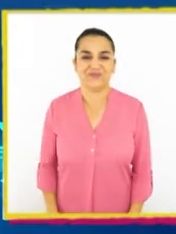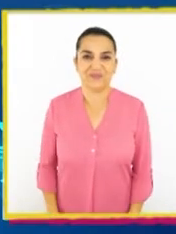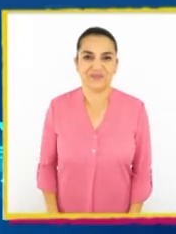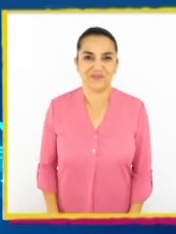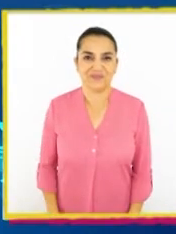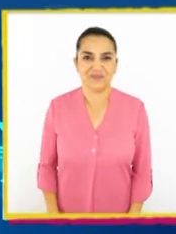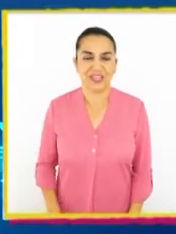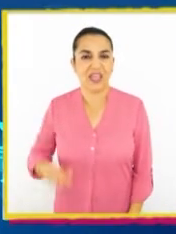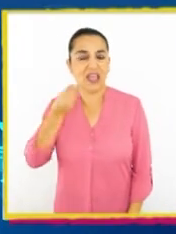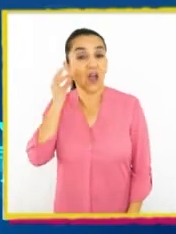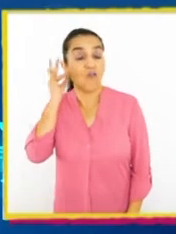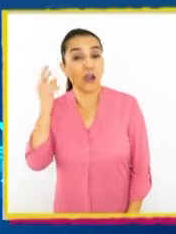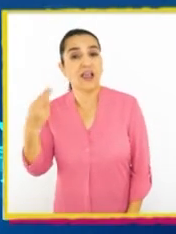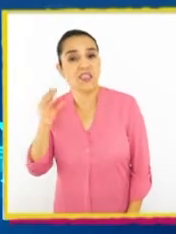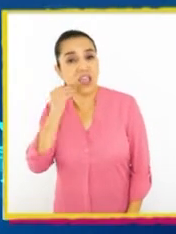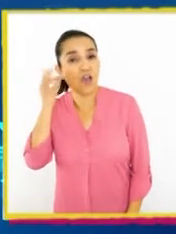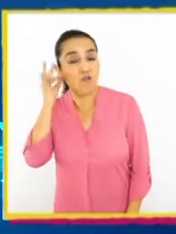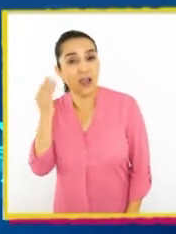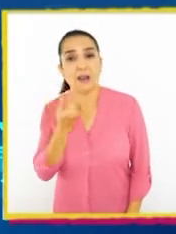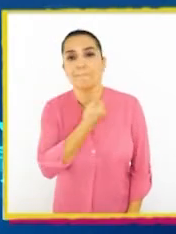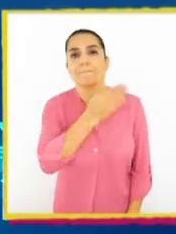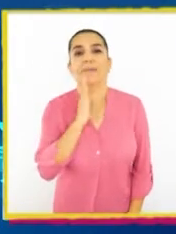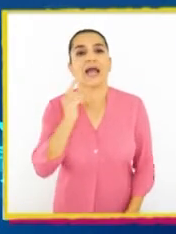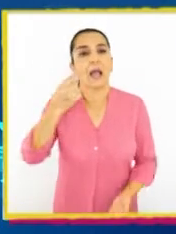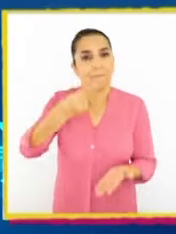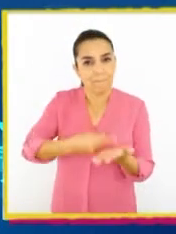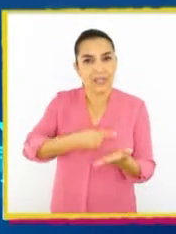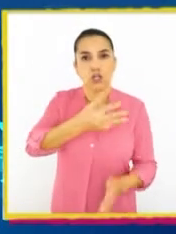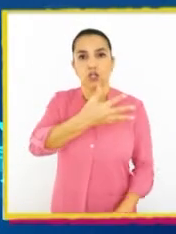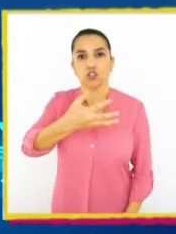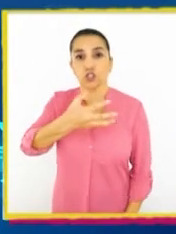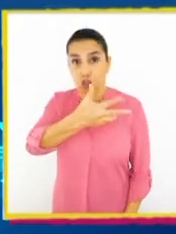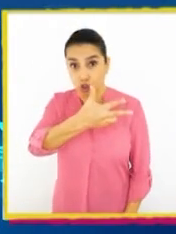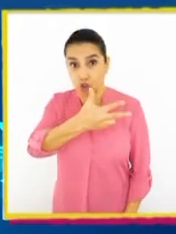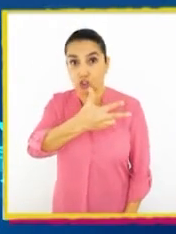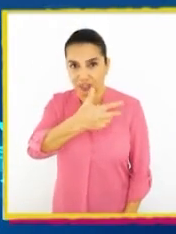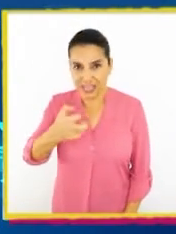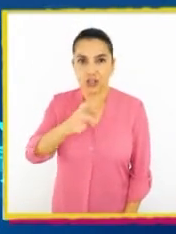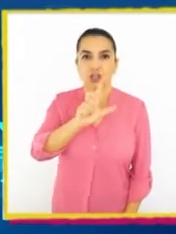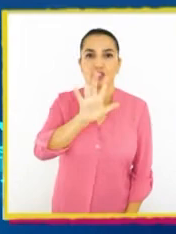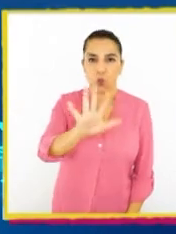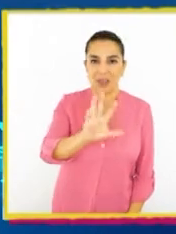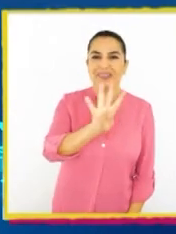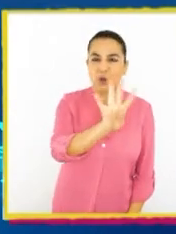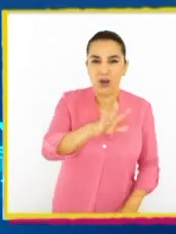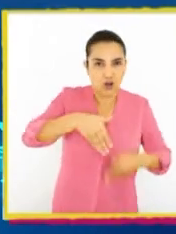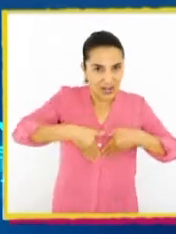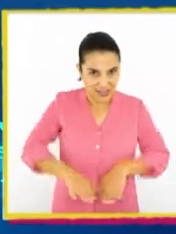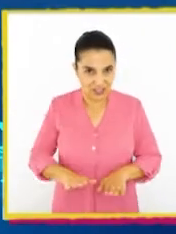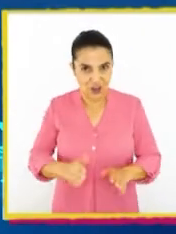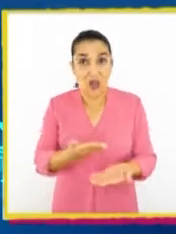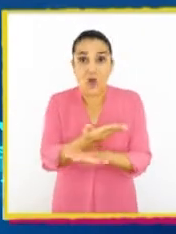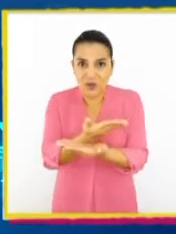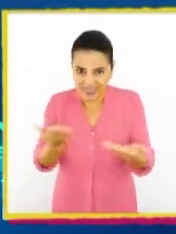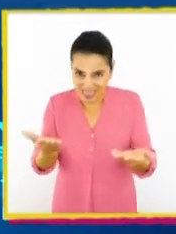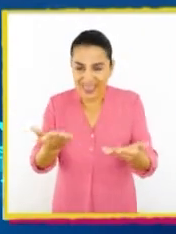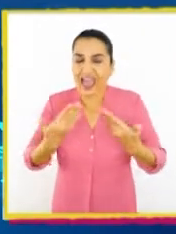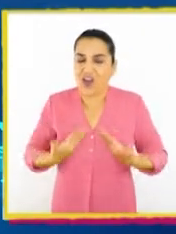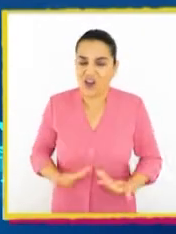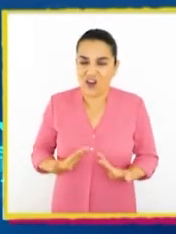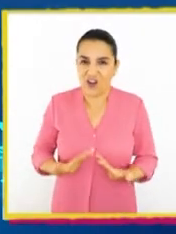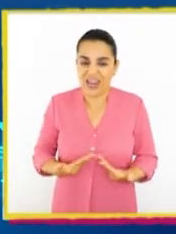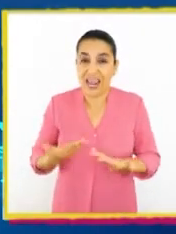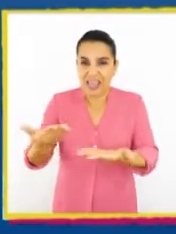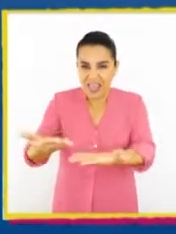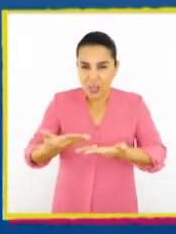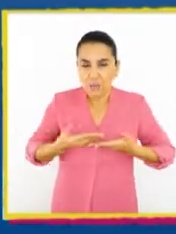lista. La tatarabuela de la Maca nació en 1854. Vamos ahora con ustedes. Sí,